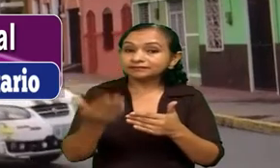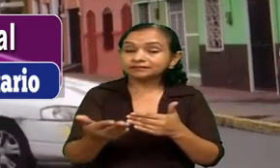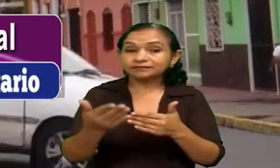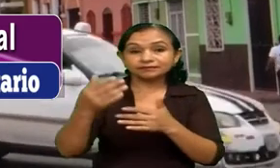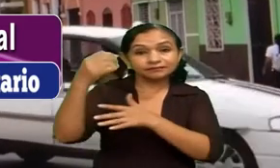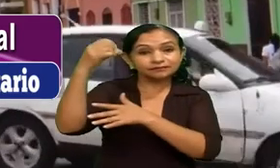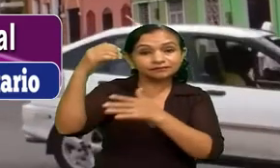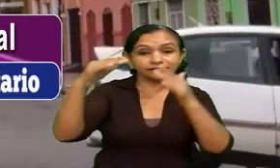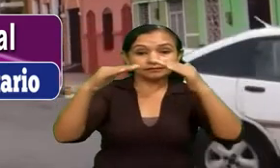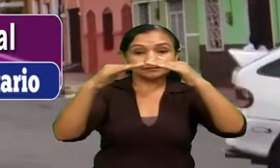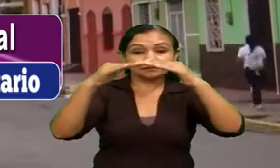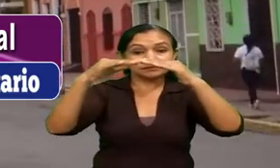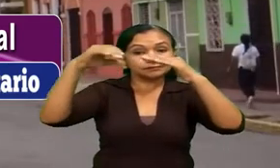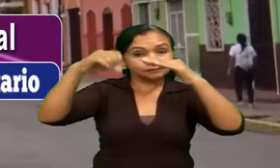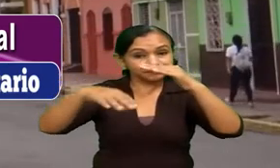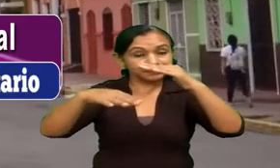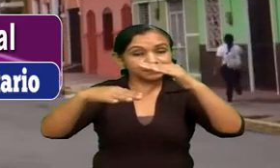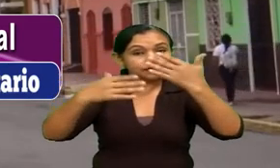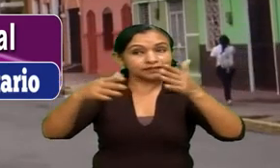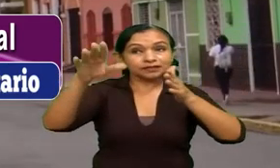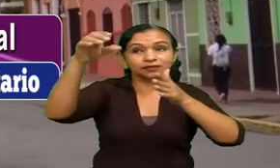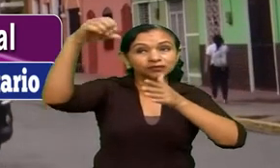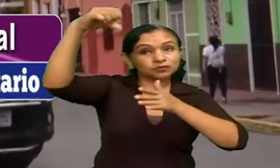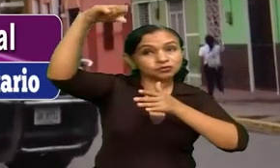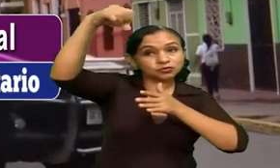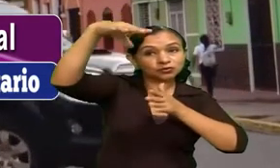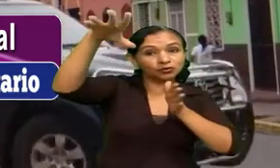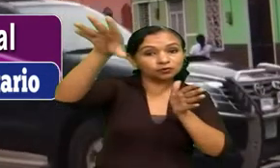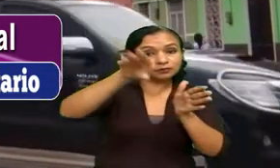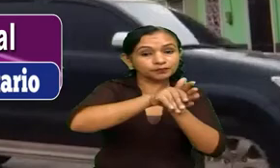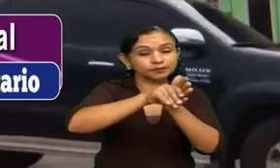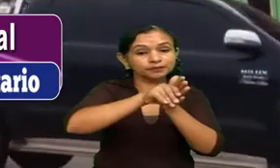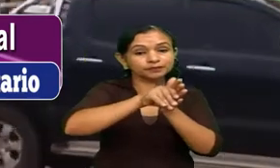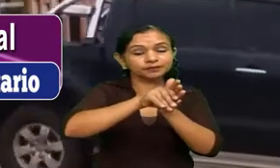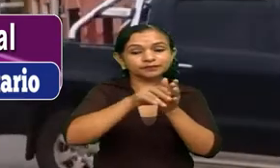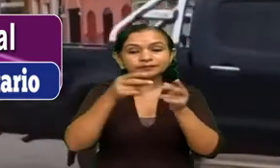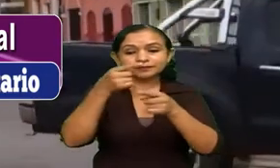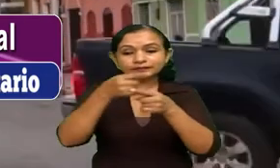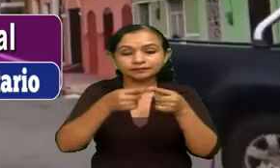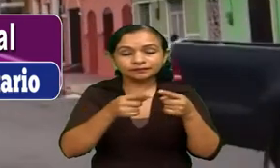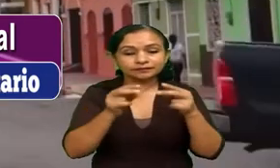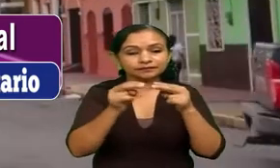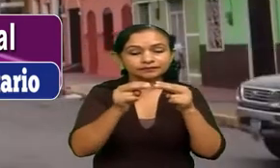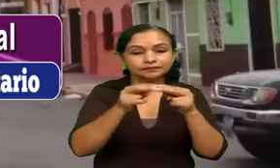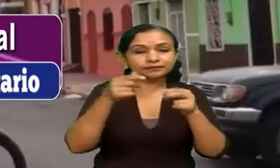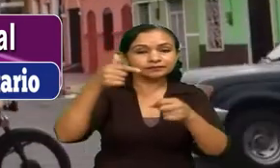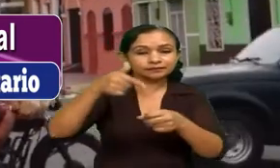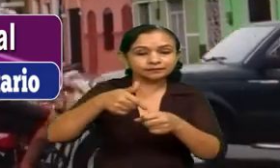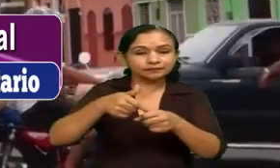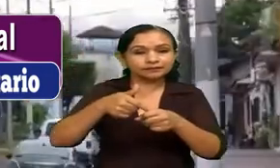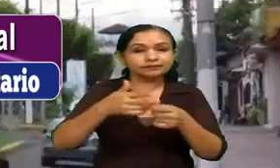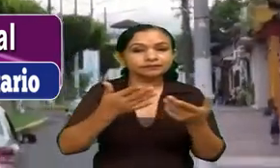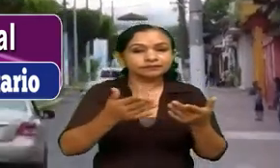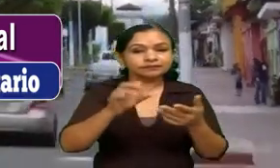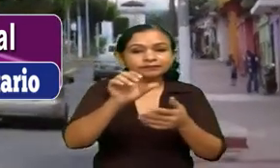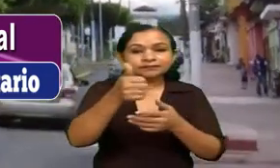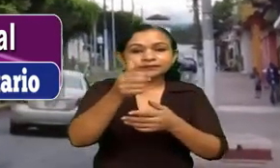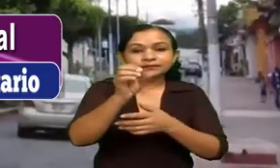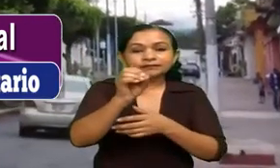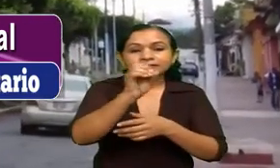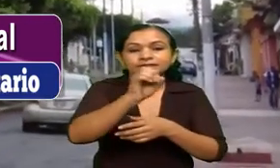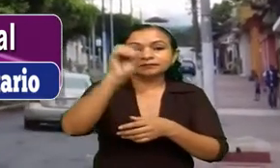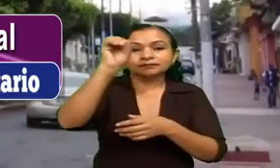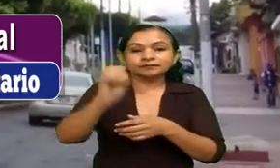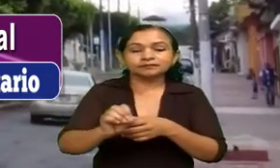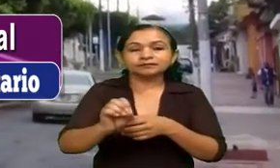encendemos el sistema híbrido, solar, baterías y plantas diésel, pasan a consumir 60%